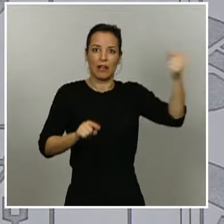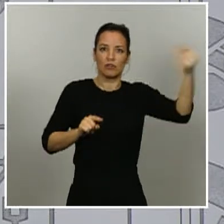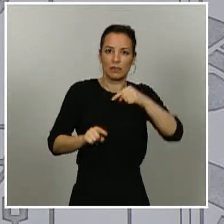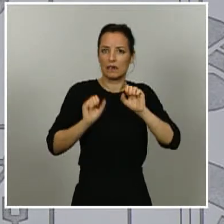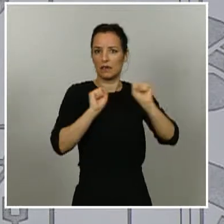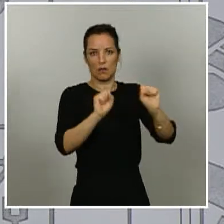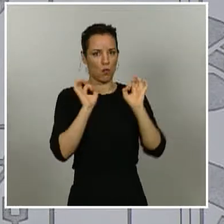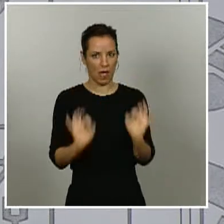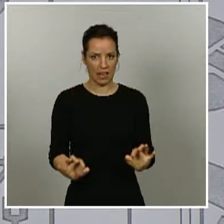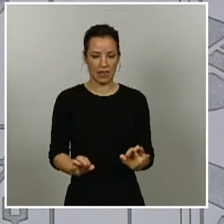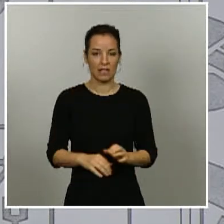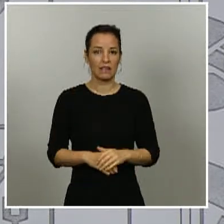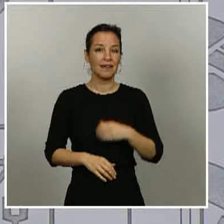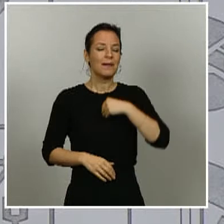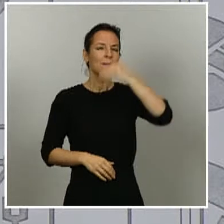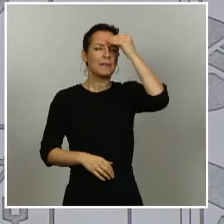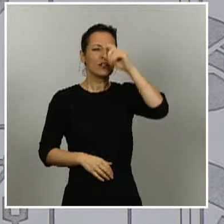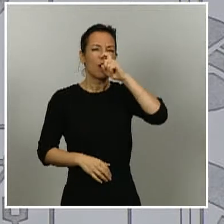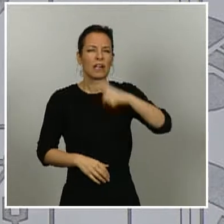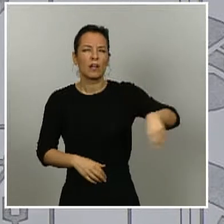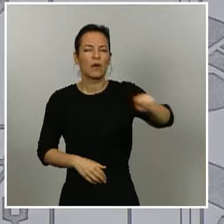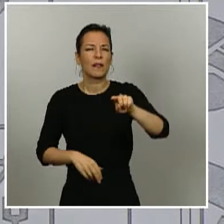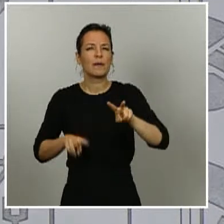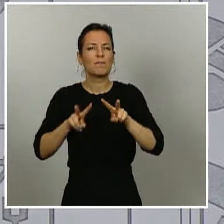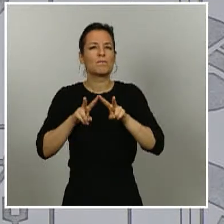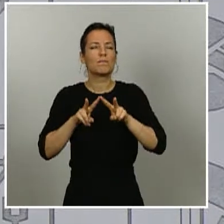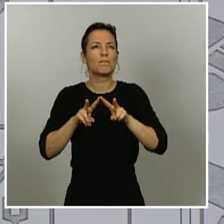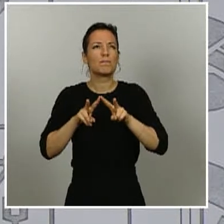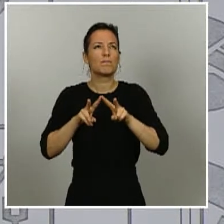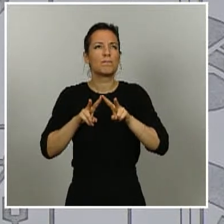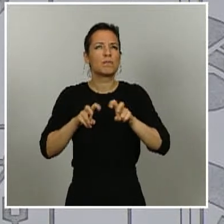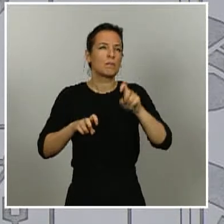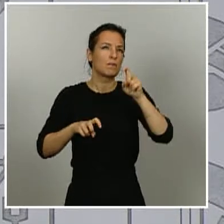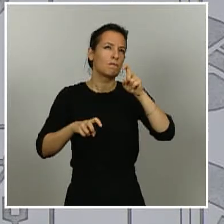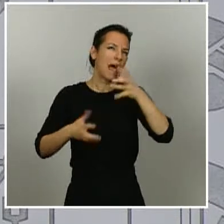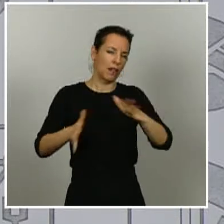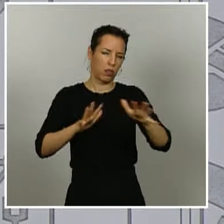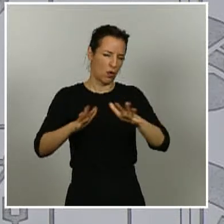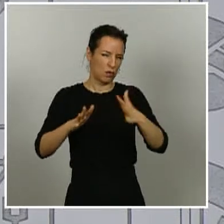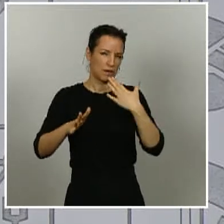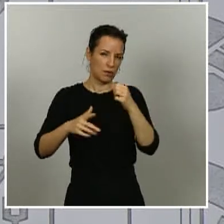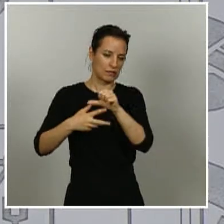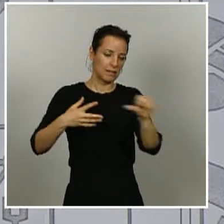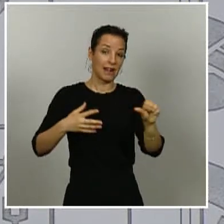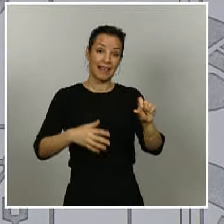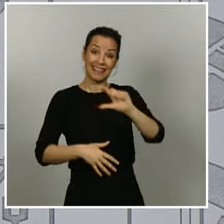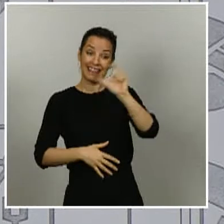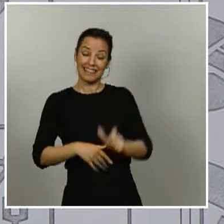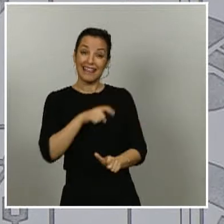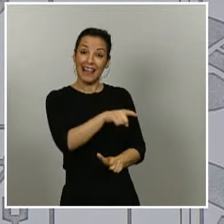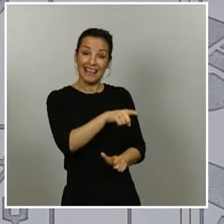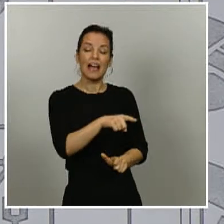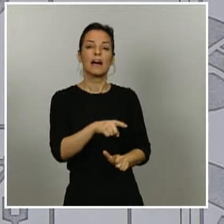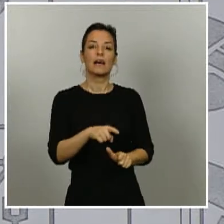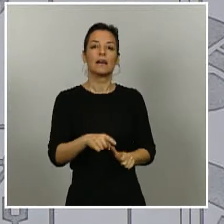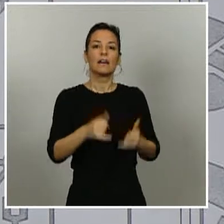recordarán cuando al principio del mes de marzo, por ejemplo, en Italia, se prohibían los eventos